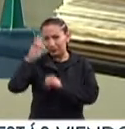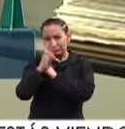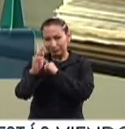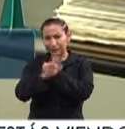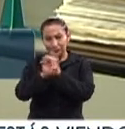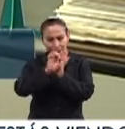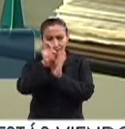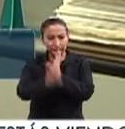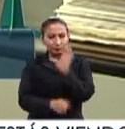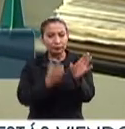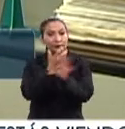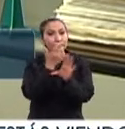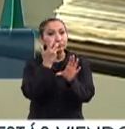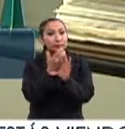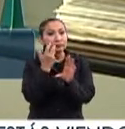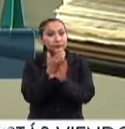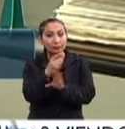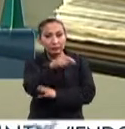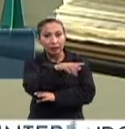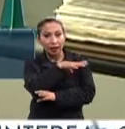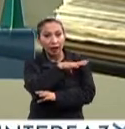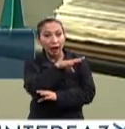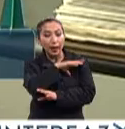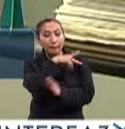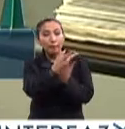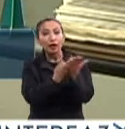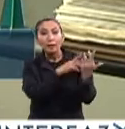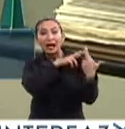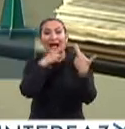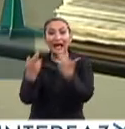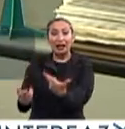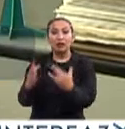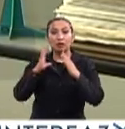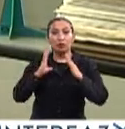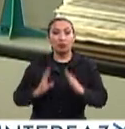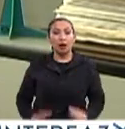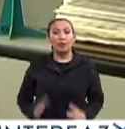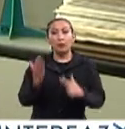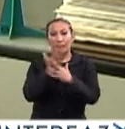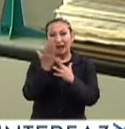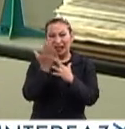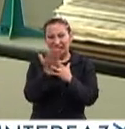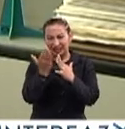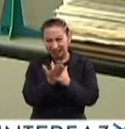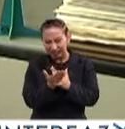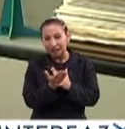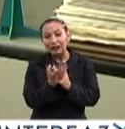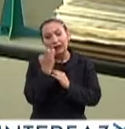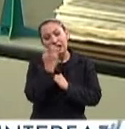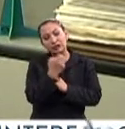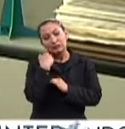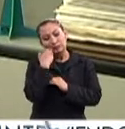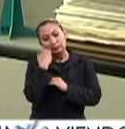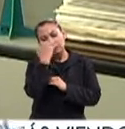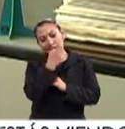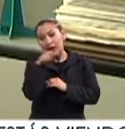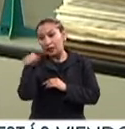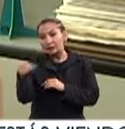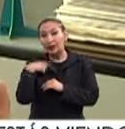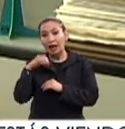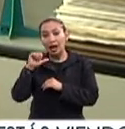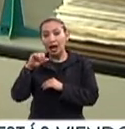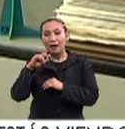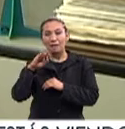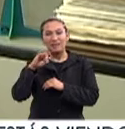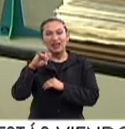como en Estados Unidos, existían los programas de donación de cuerpo, y estos programas de donación de cuerpos pues hacían que no solo el anfiteatro,